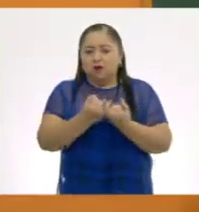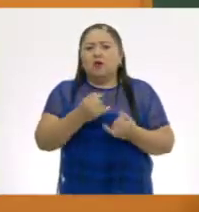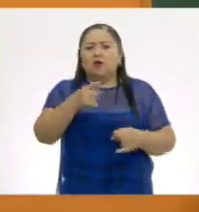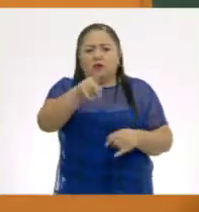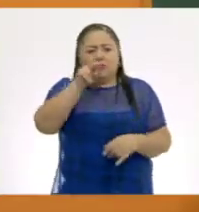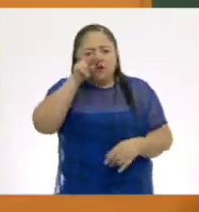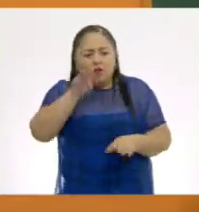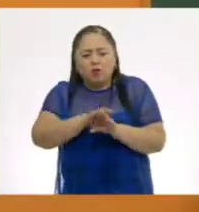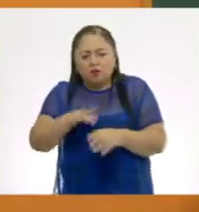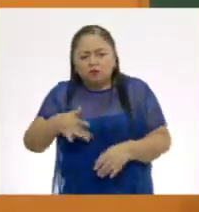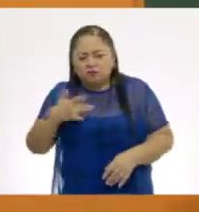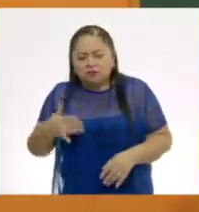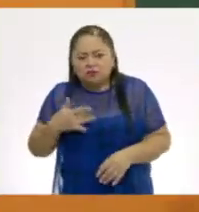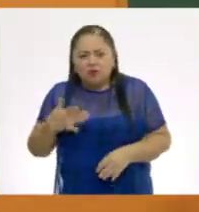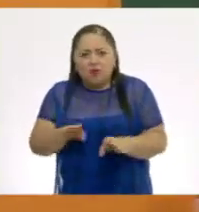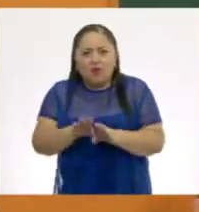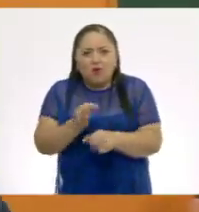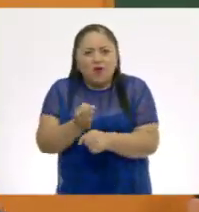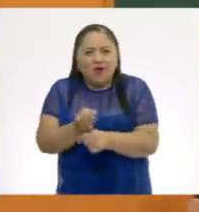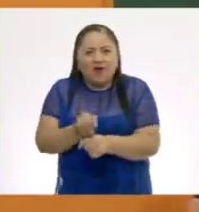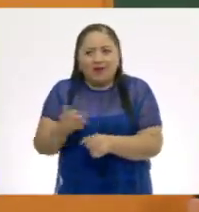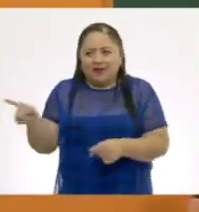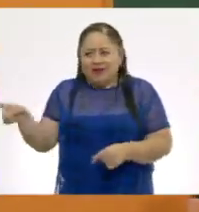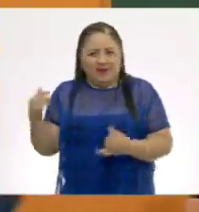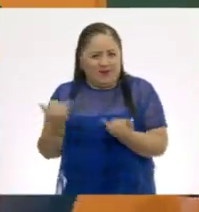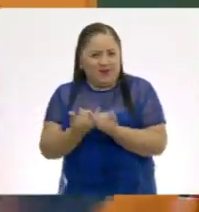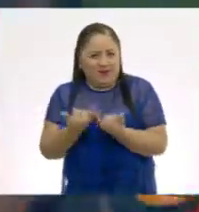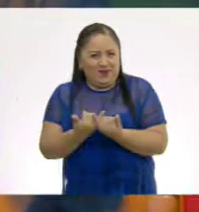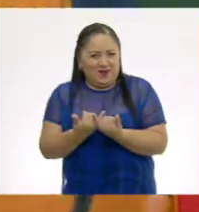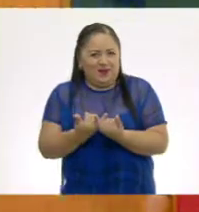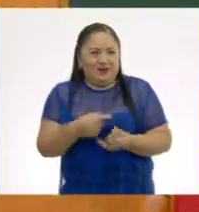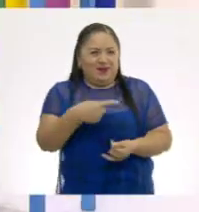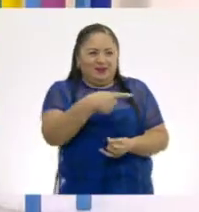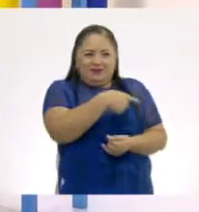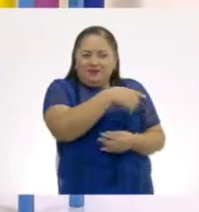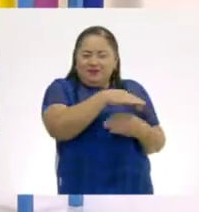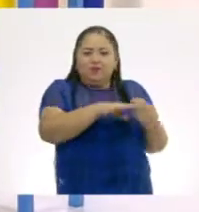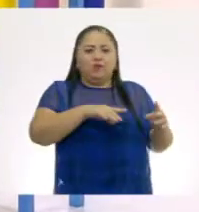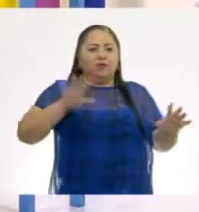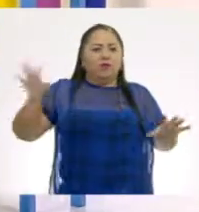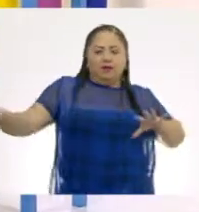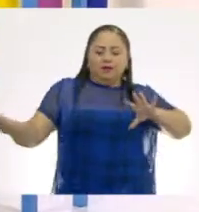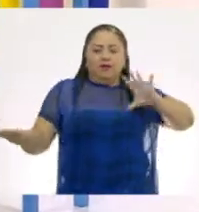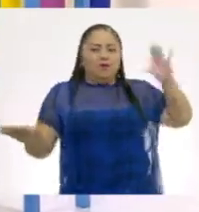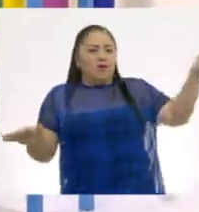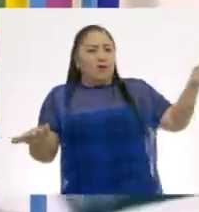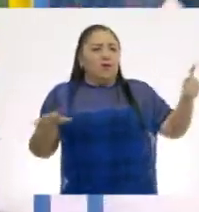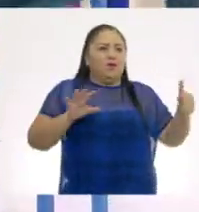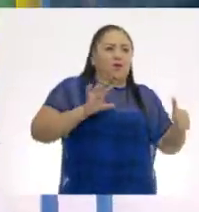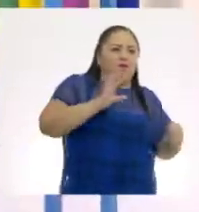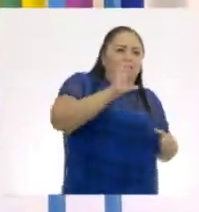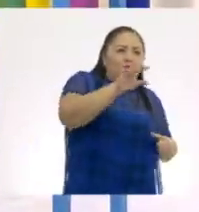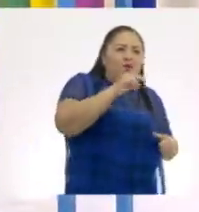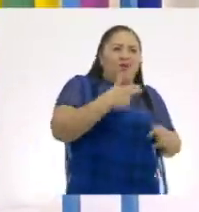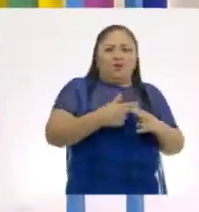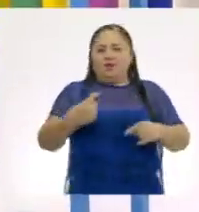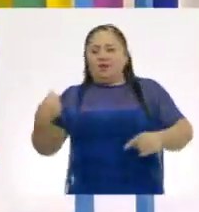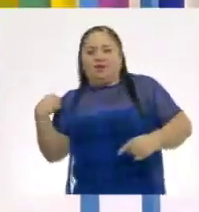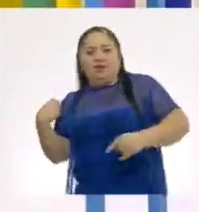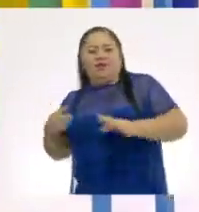podemos explorar, como ahorita Britza lo está haciendo, explorar hacia un lado igual hacia el